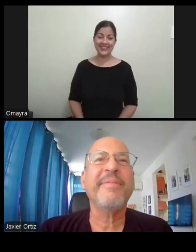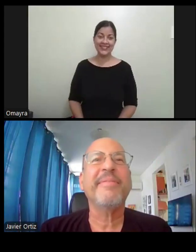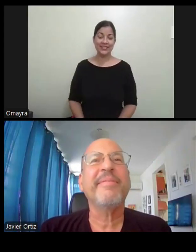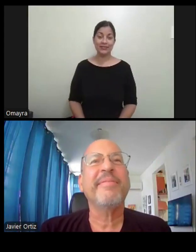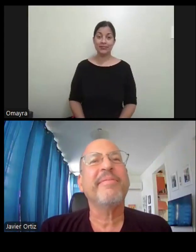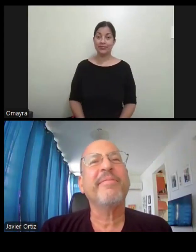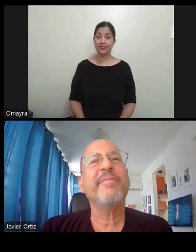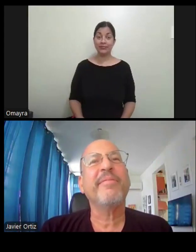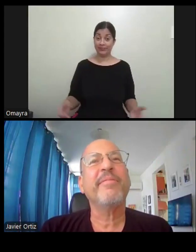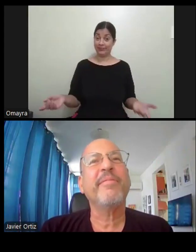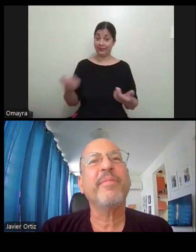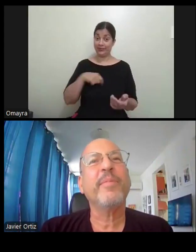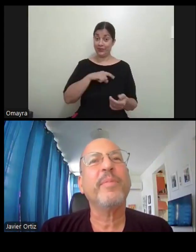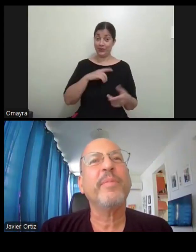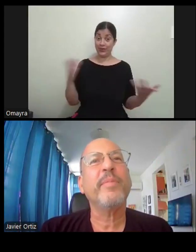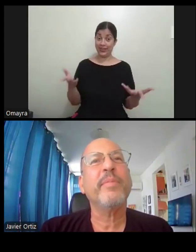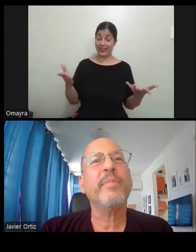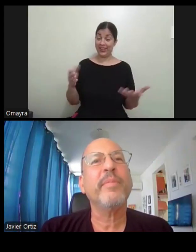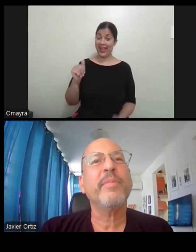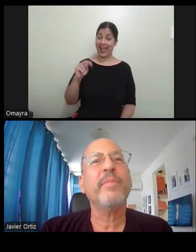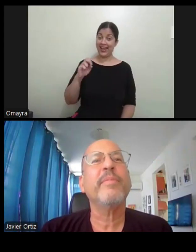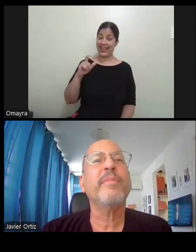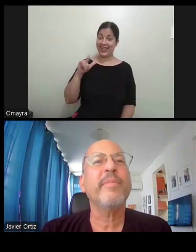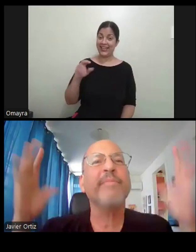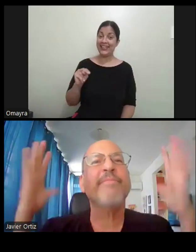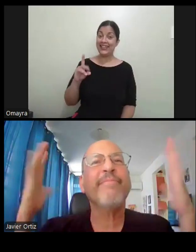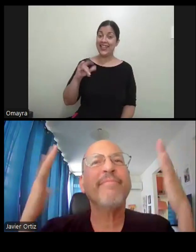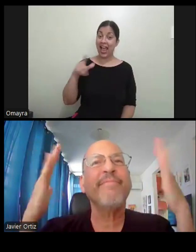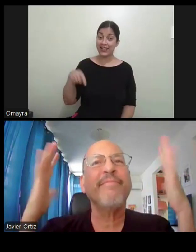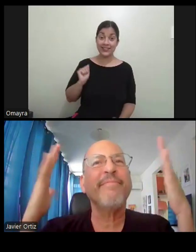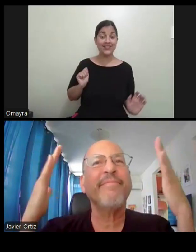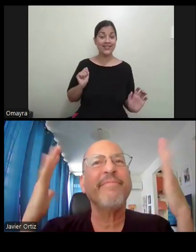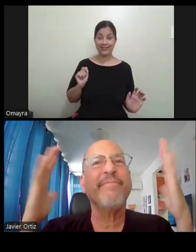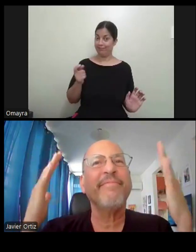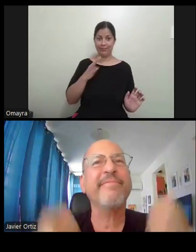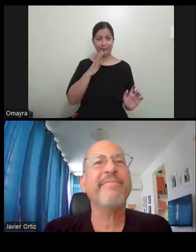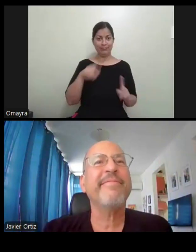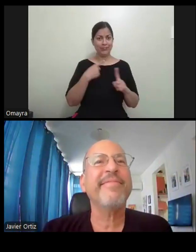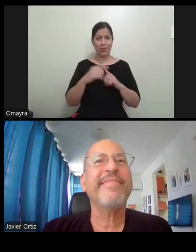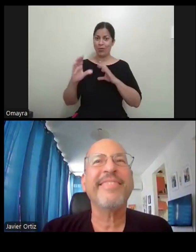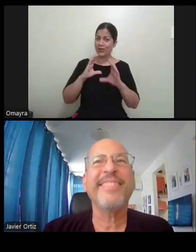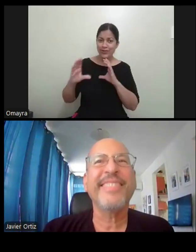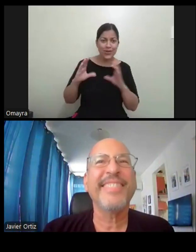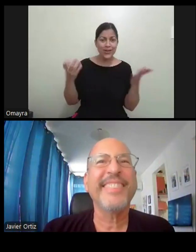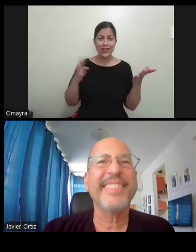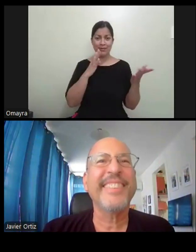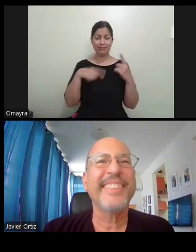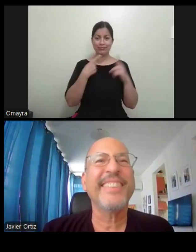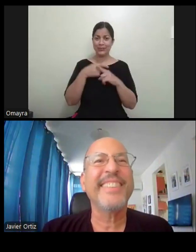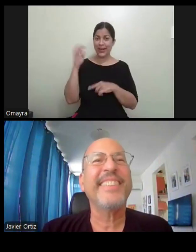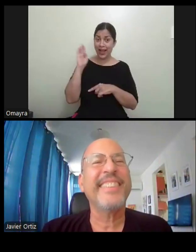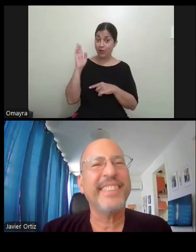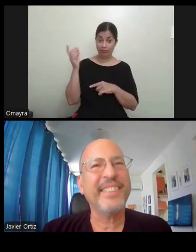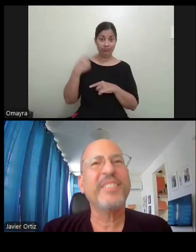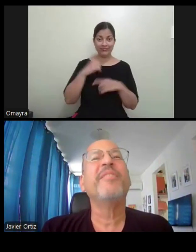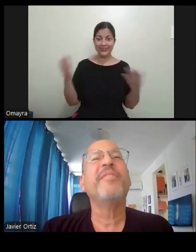Y con nosotros tenemos a Anilín Díaz, porque estamos hablando de las comunicaciones, estamos hablando de la radio y aquí estamos,